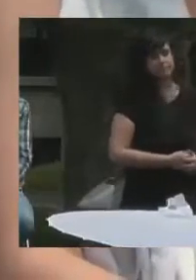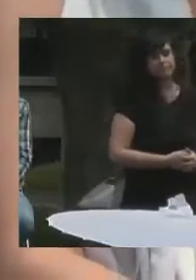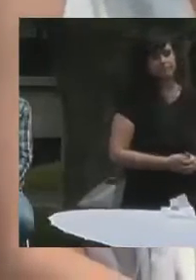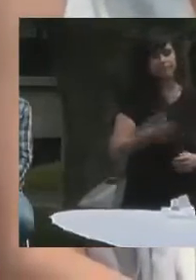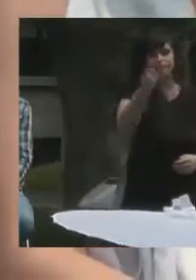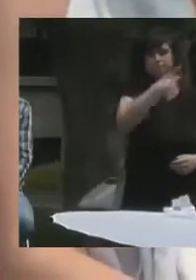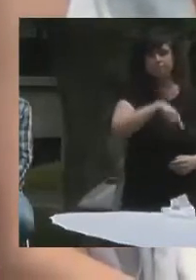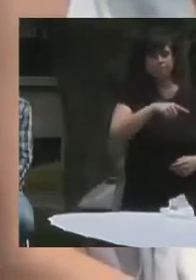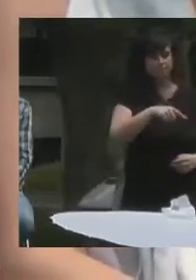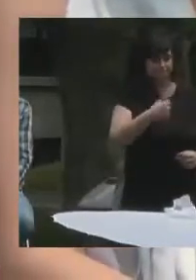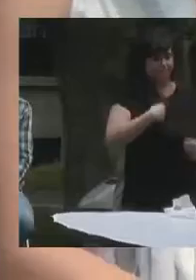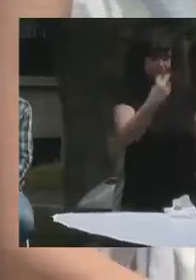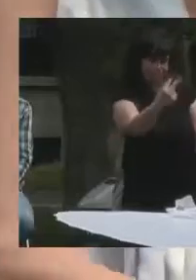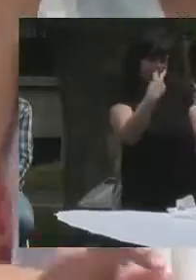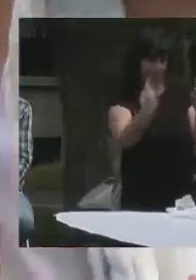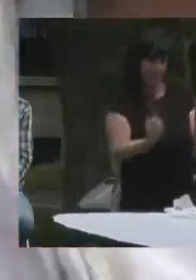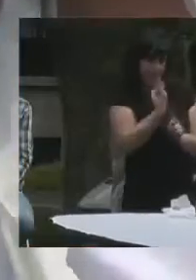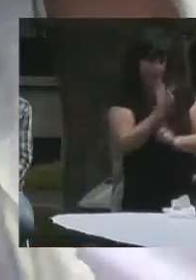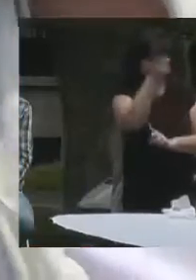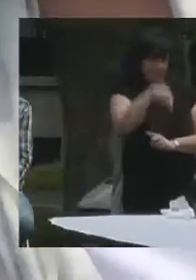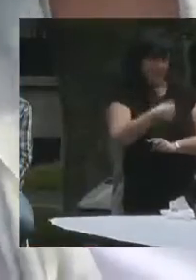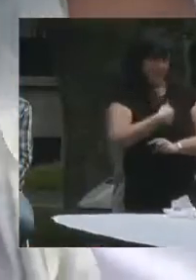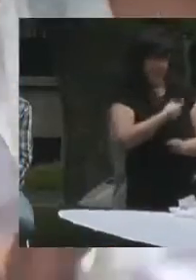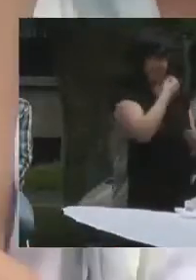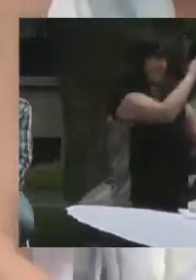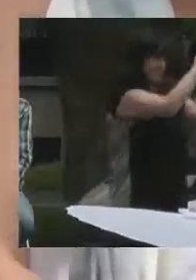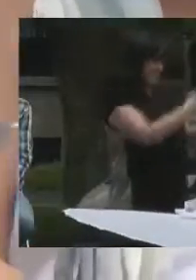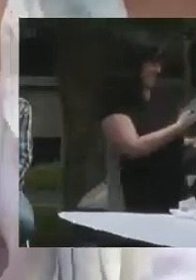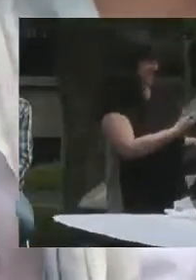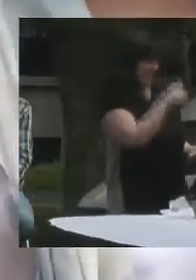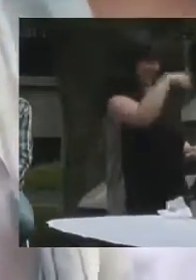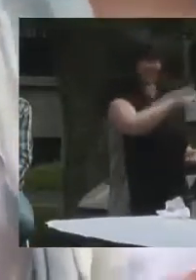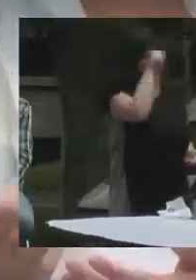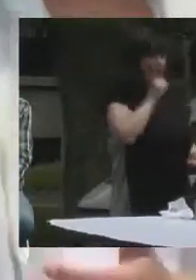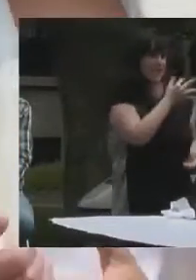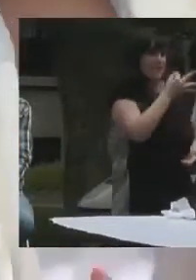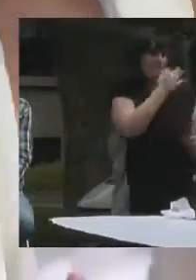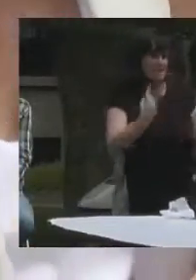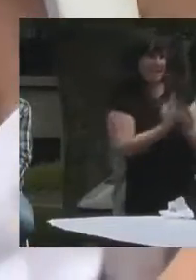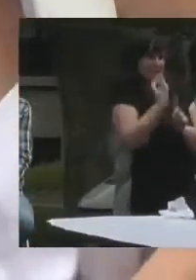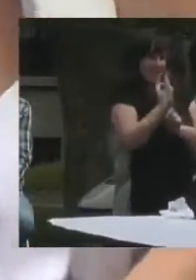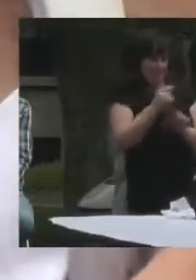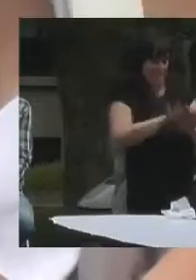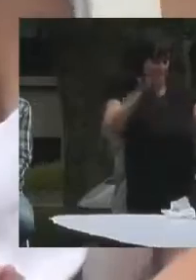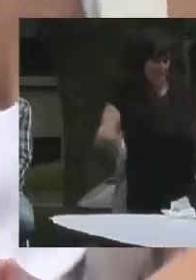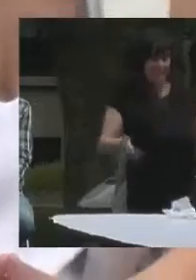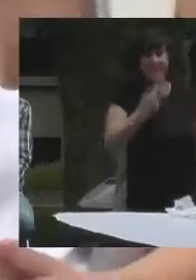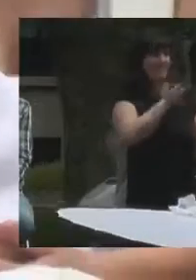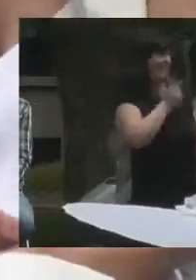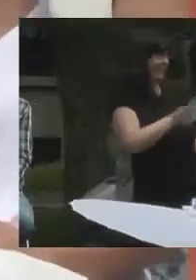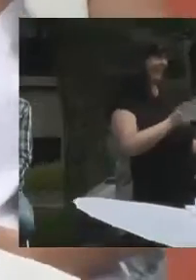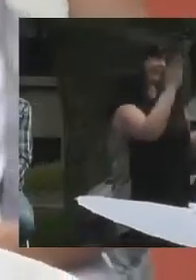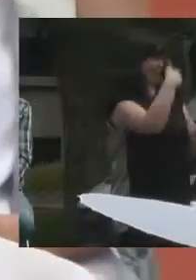Como vedes, eu estou nervioso tamén. Quero darlle a benvida a Carolina, non só a Ourense, sino tamén aos nervios escénicos, ¿no? Que dis que ti non os tes